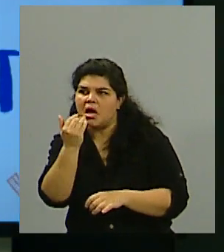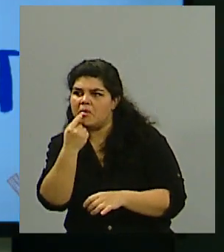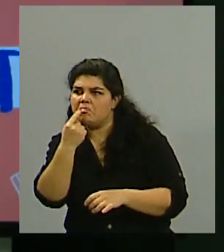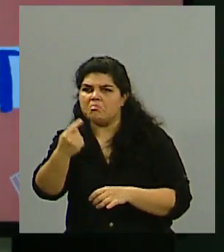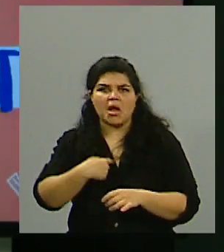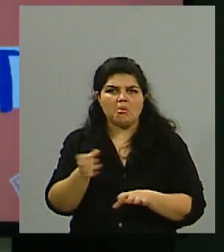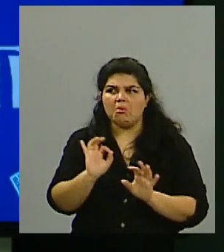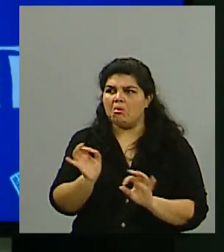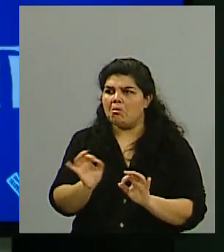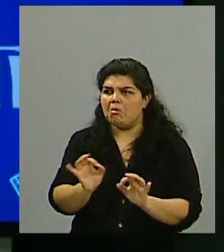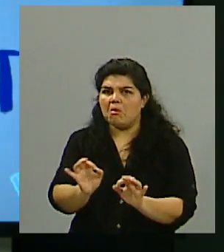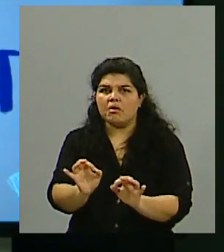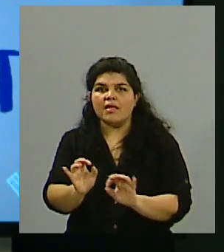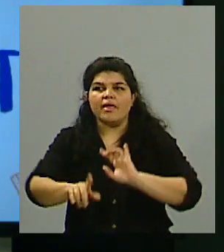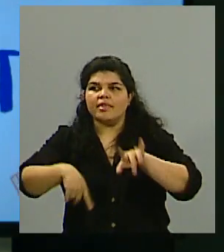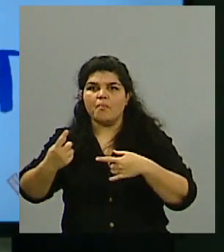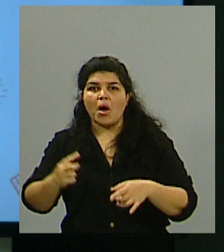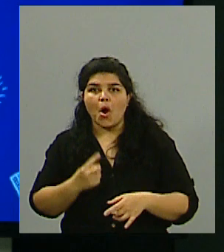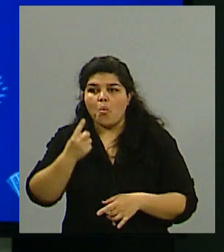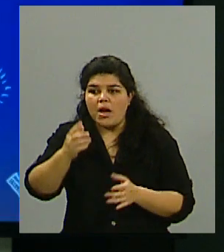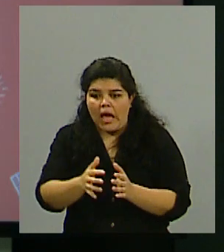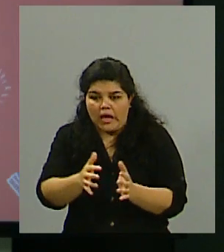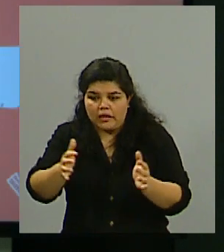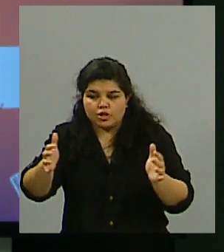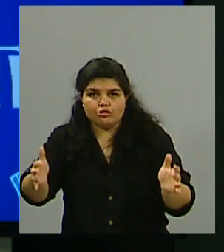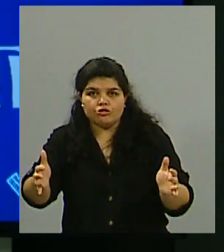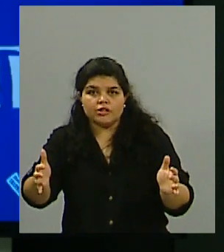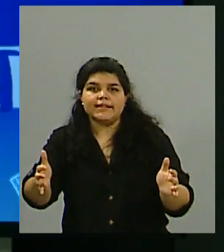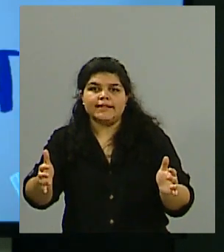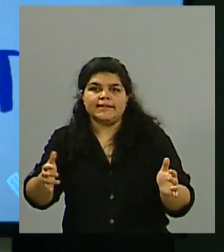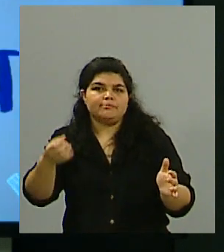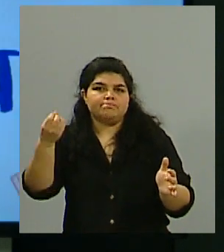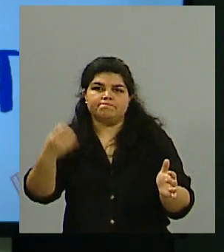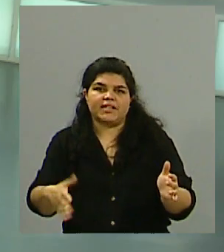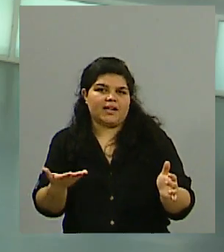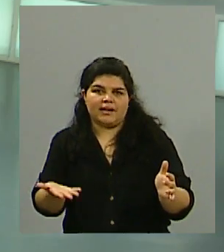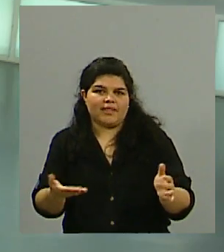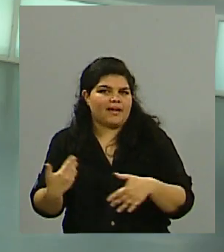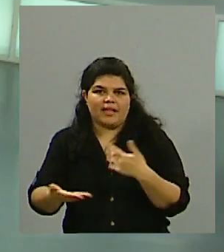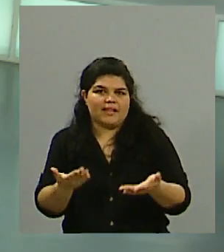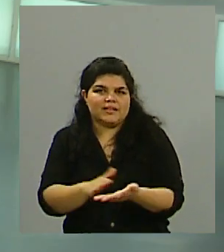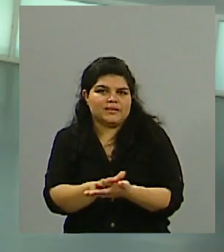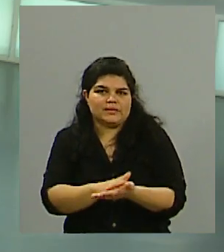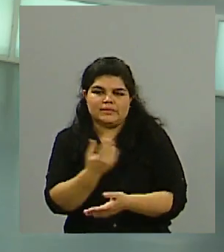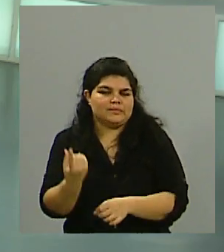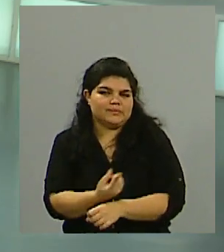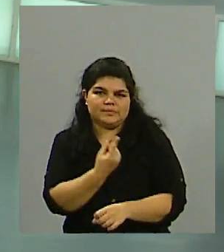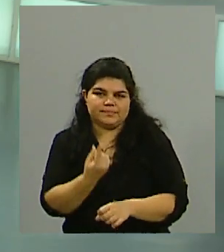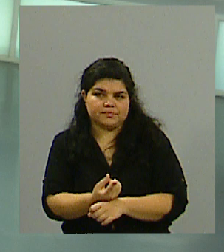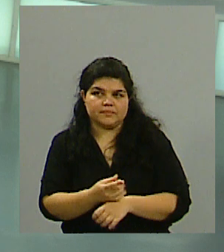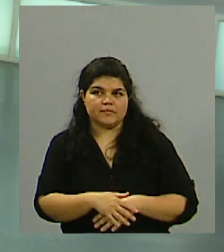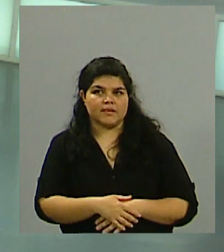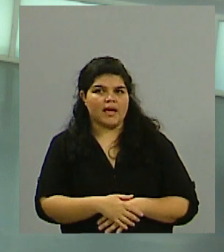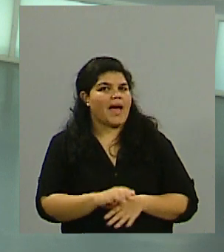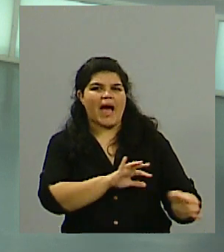al año de vida, claro. Ya hay un montón de cosas que no se pudieron hacer. Pero digo, para quien está en su casa, más allá de la consulta, que por ahí la verdad